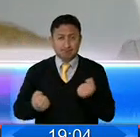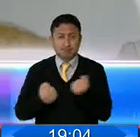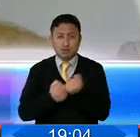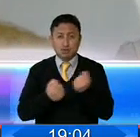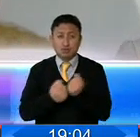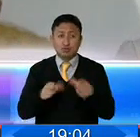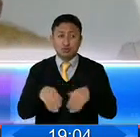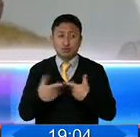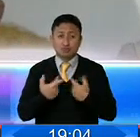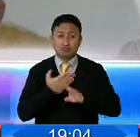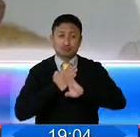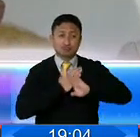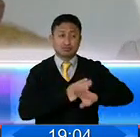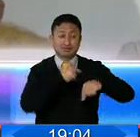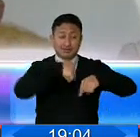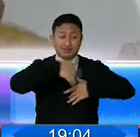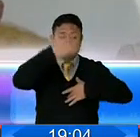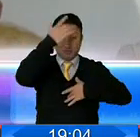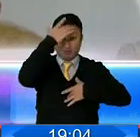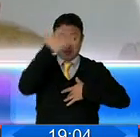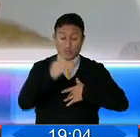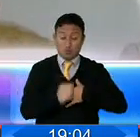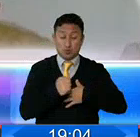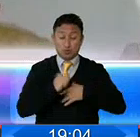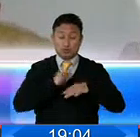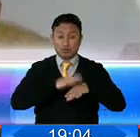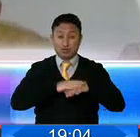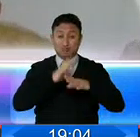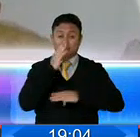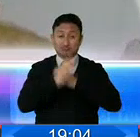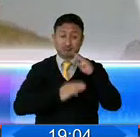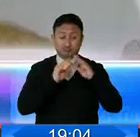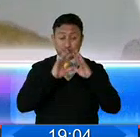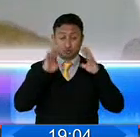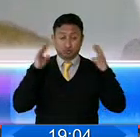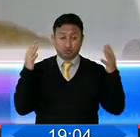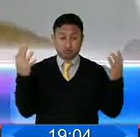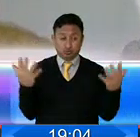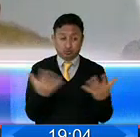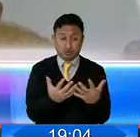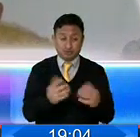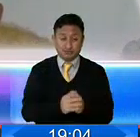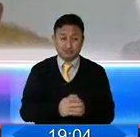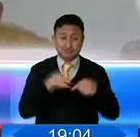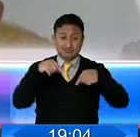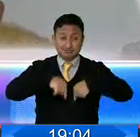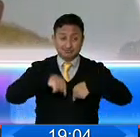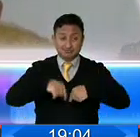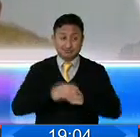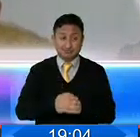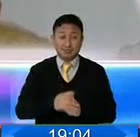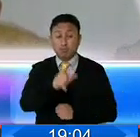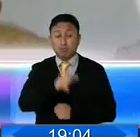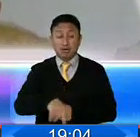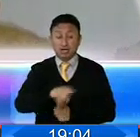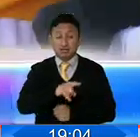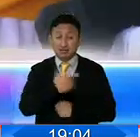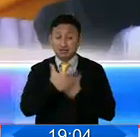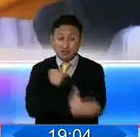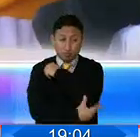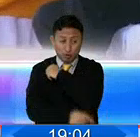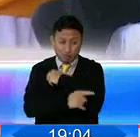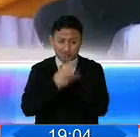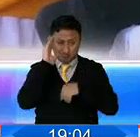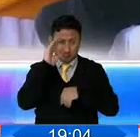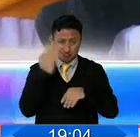frente a una pandemia agravada por la globalización que amenaza con invisibilizar a los que menos tienen.